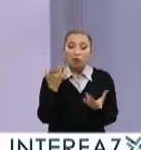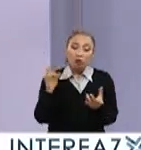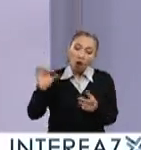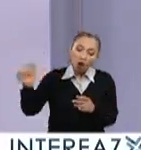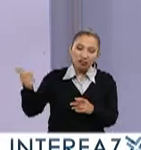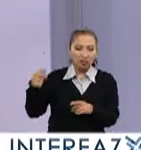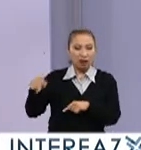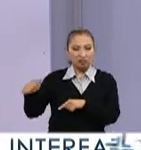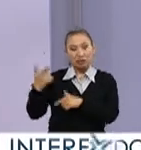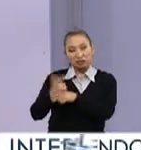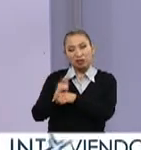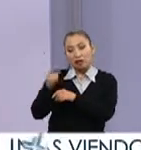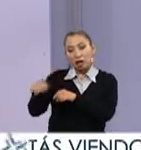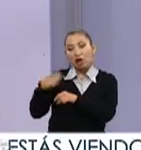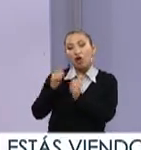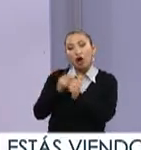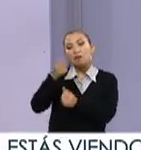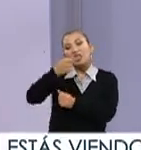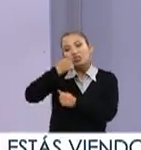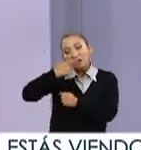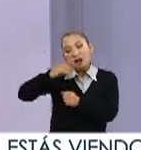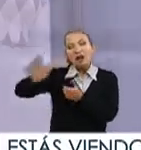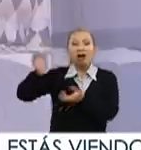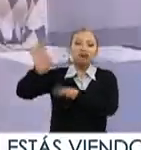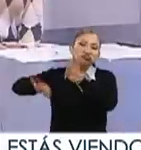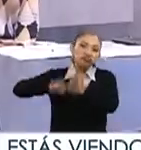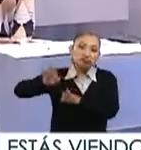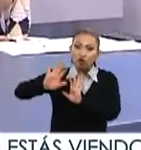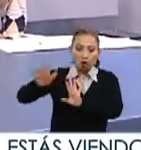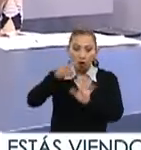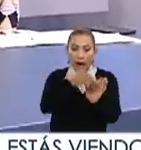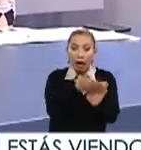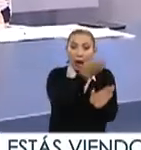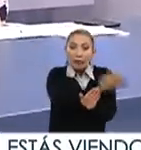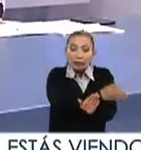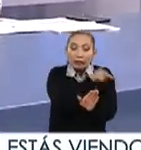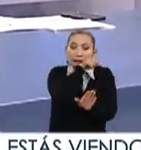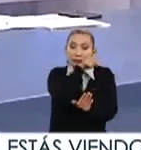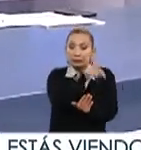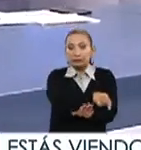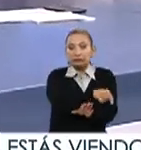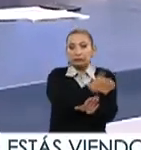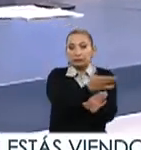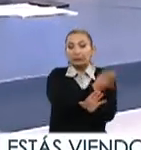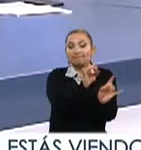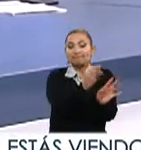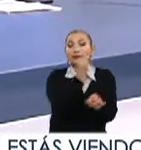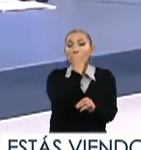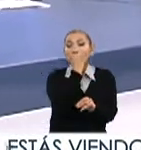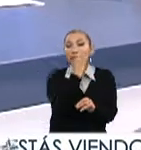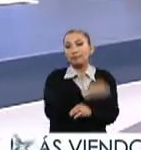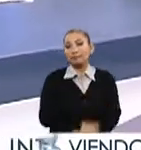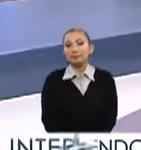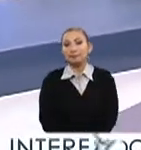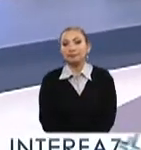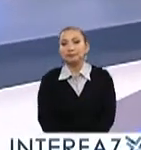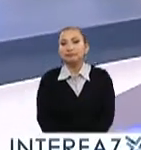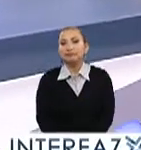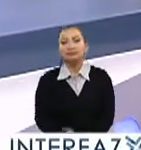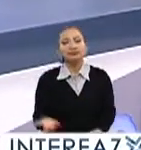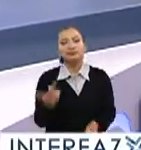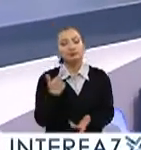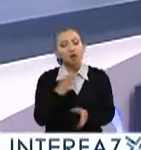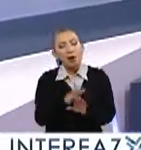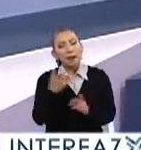otras carreras, que es a través de medicamentos, a través de técnicas, sino más bien nuestro instrumento es la misma alimentación. ¿Qué tipo